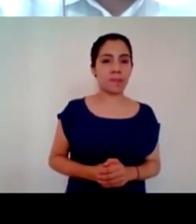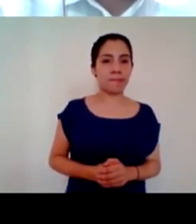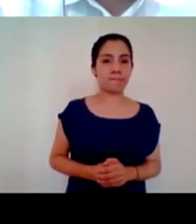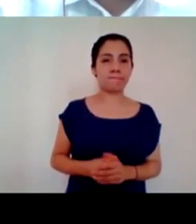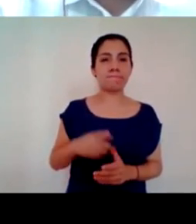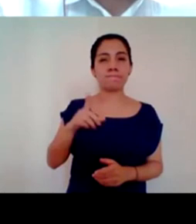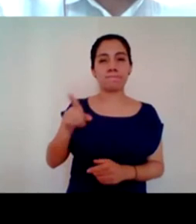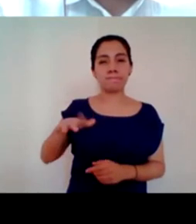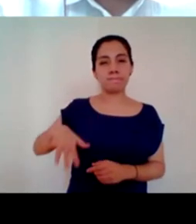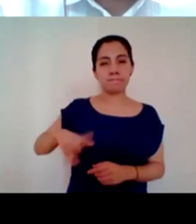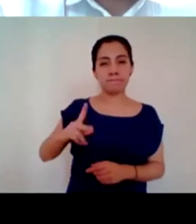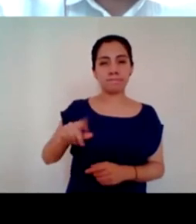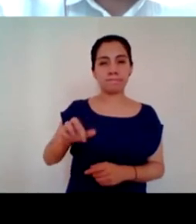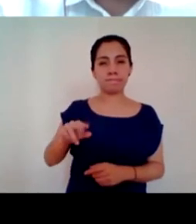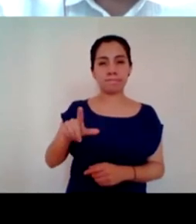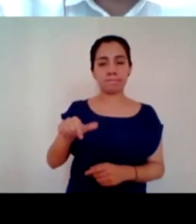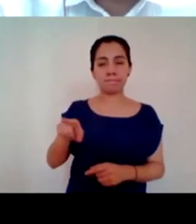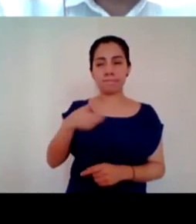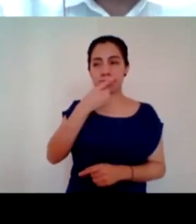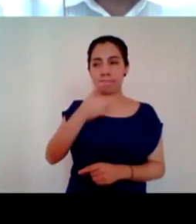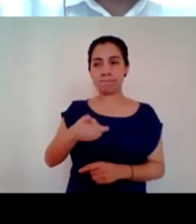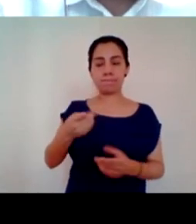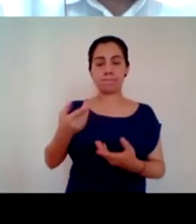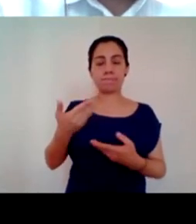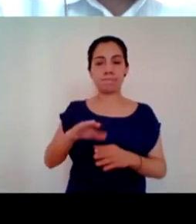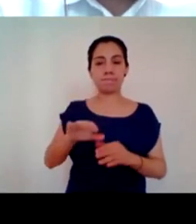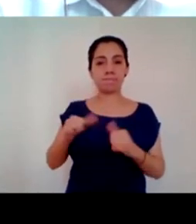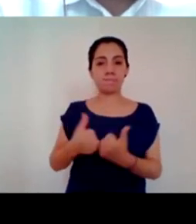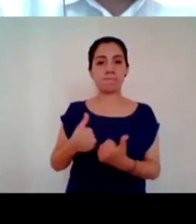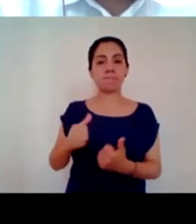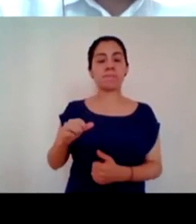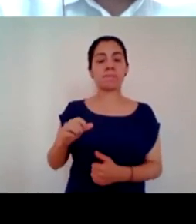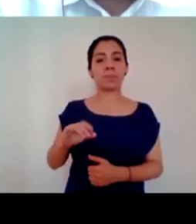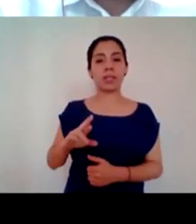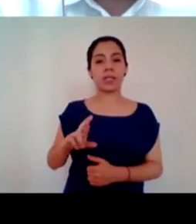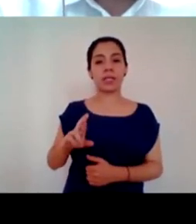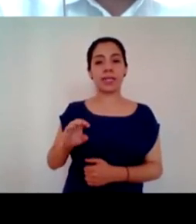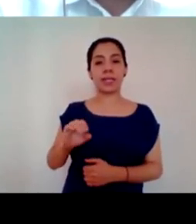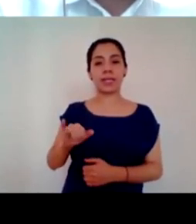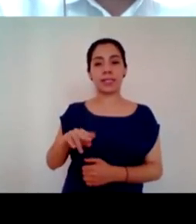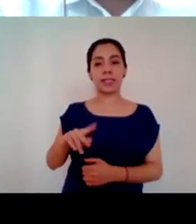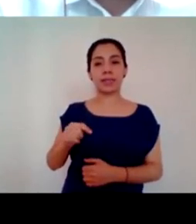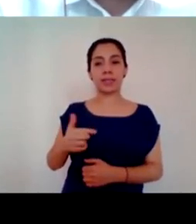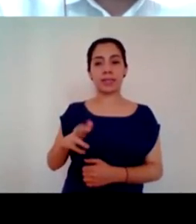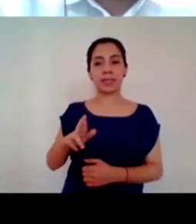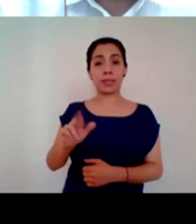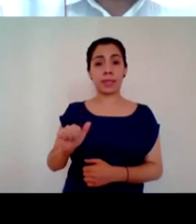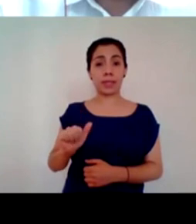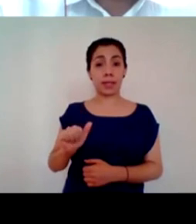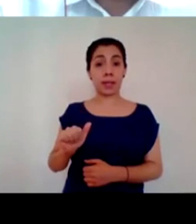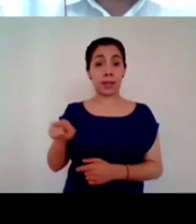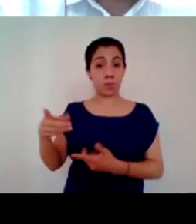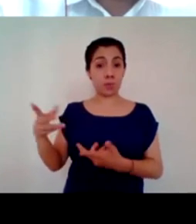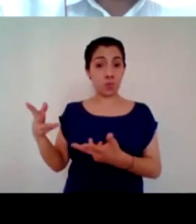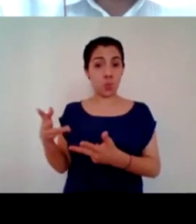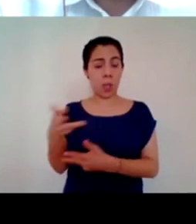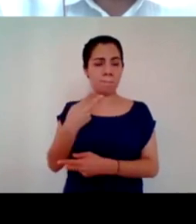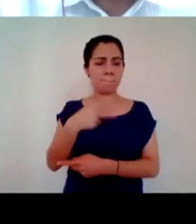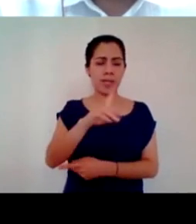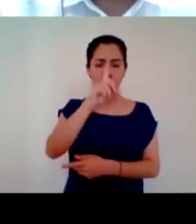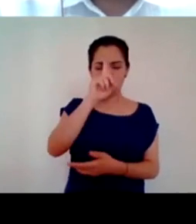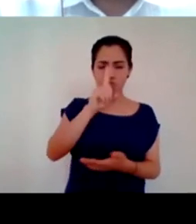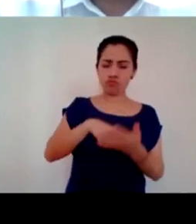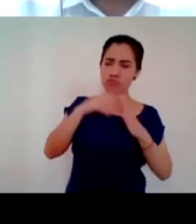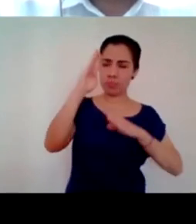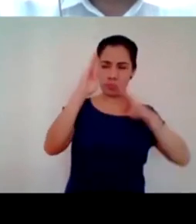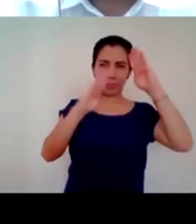las acciones que llevan a cabo desde la AC. Y creo que la pregunta insistente, no solamente vi